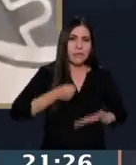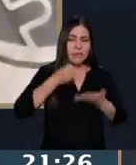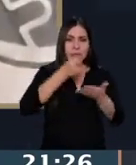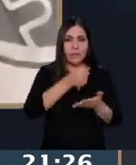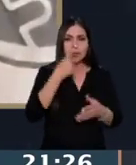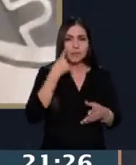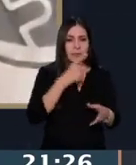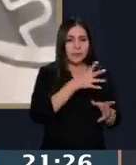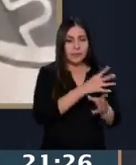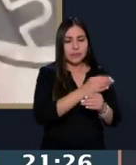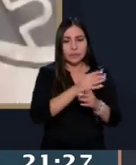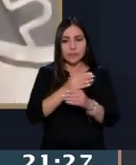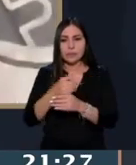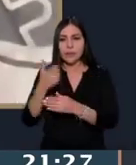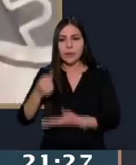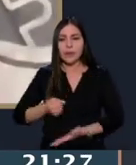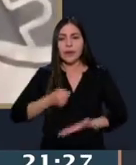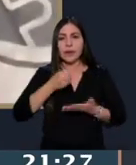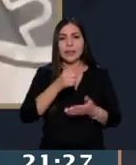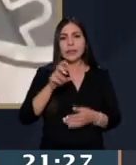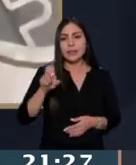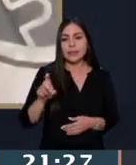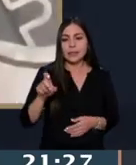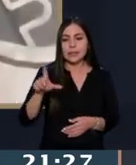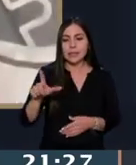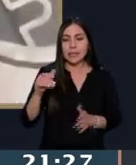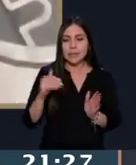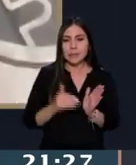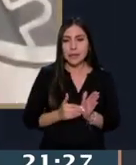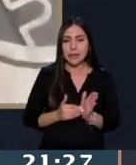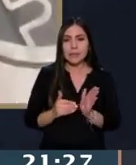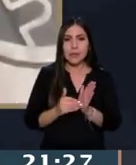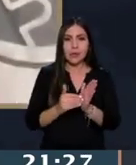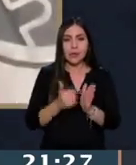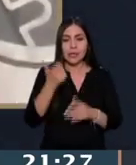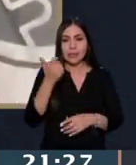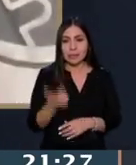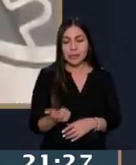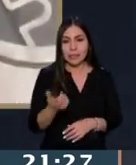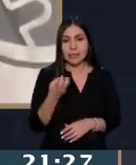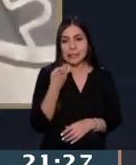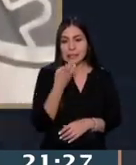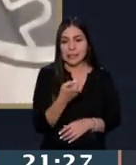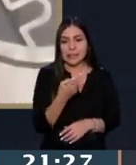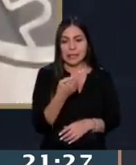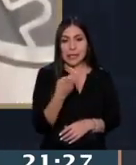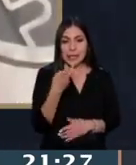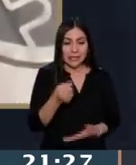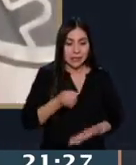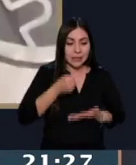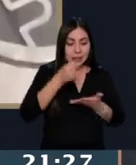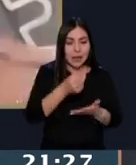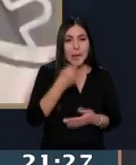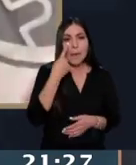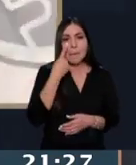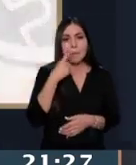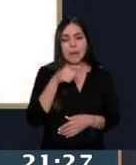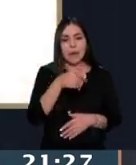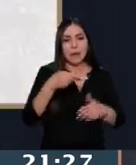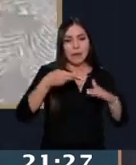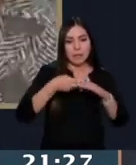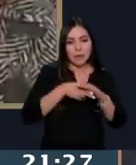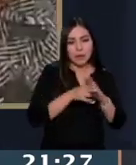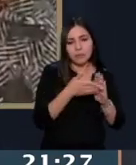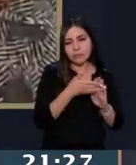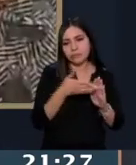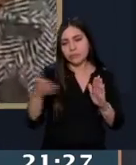pública financiada de 37,000 millones de pesos que permita tener una nueva línea completa.